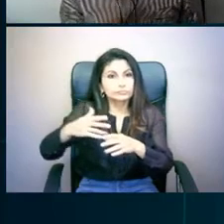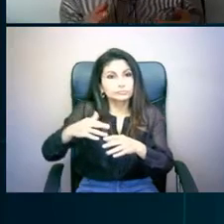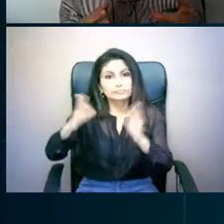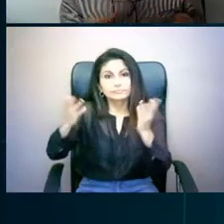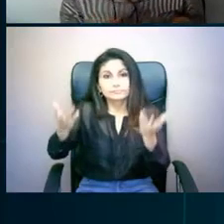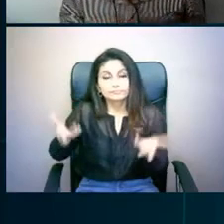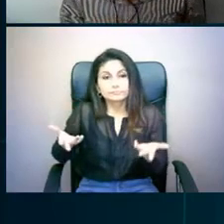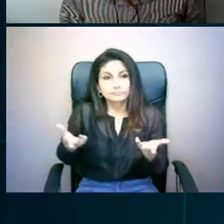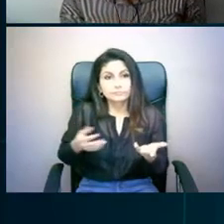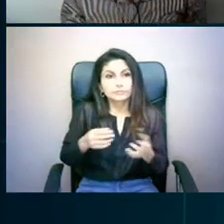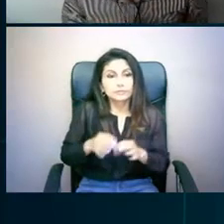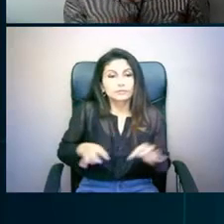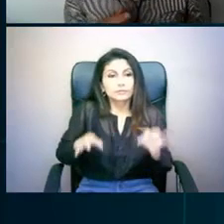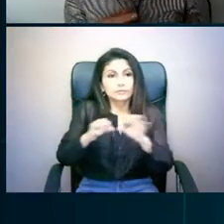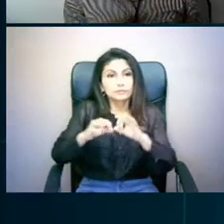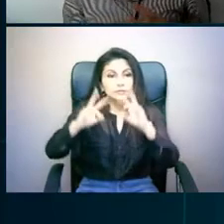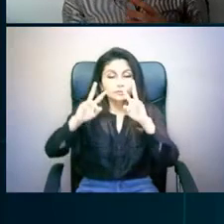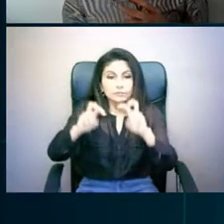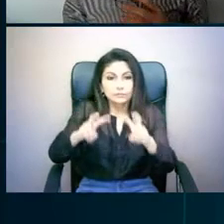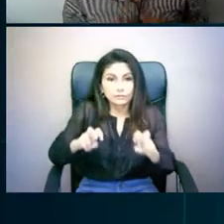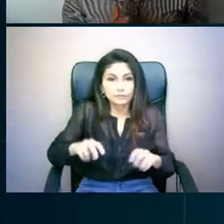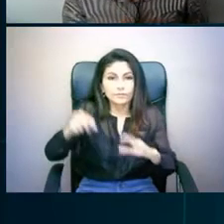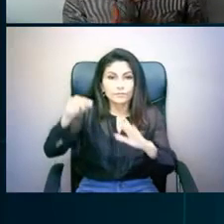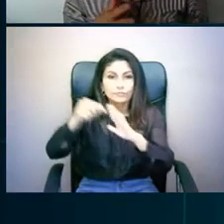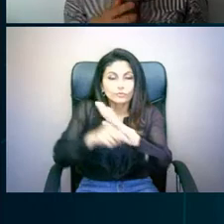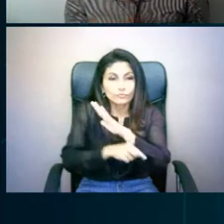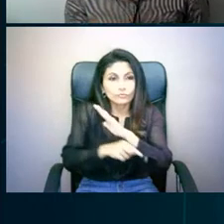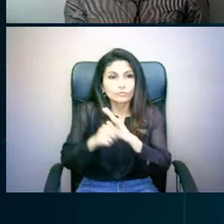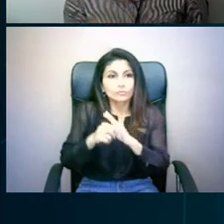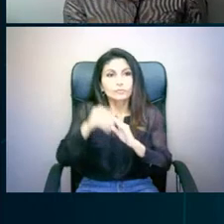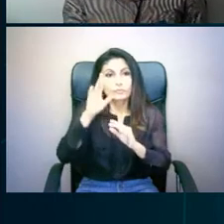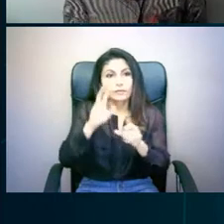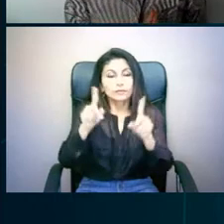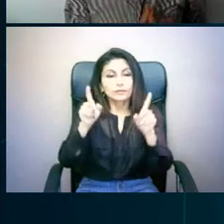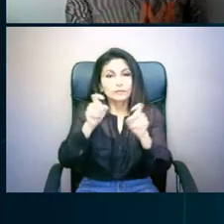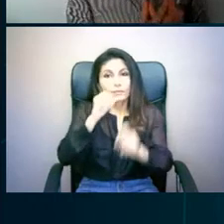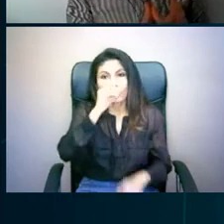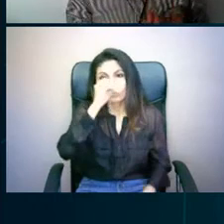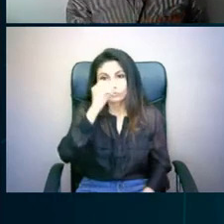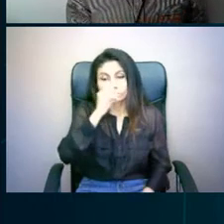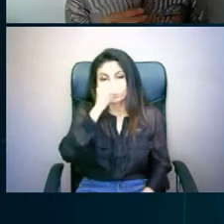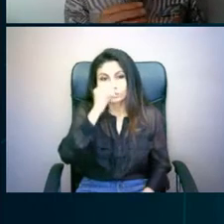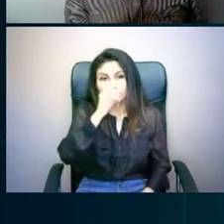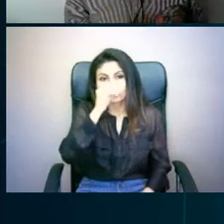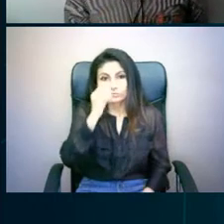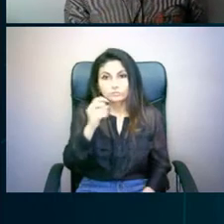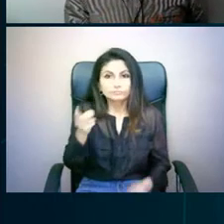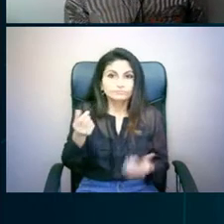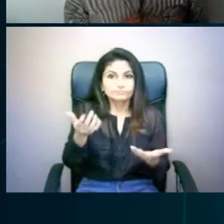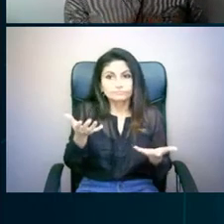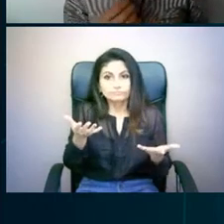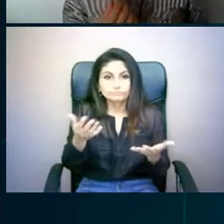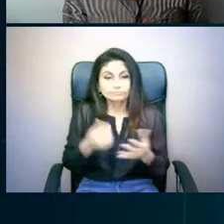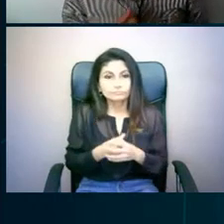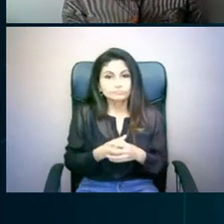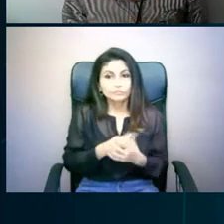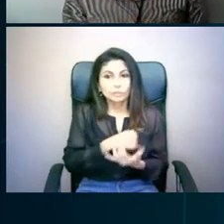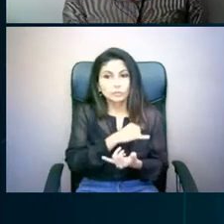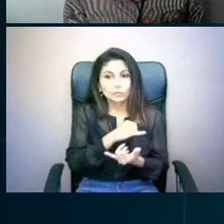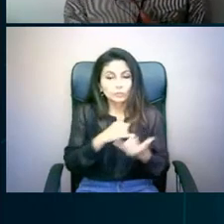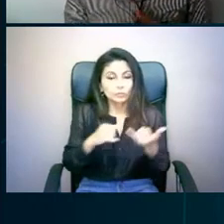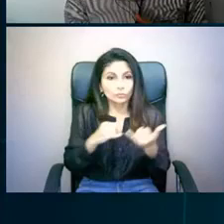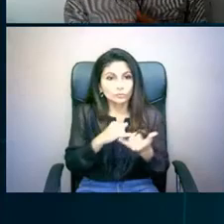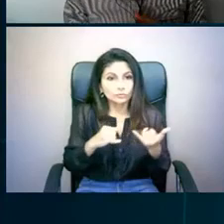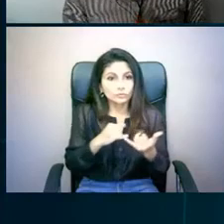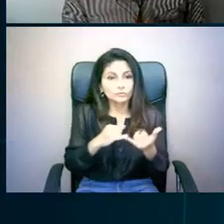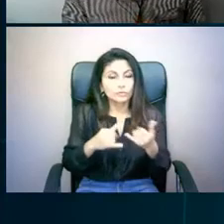habría que estudiar más a fondo este asunto de la oxigenación. Listo. Y por último, el proceso de